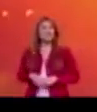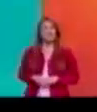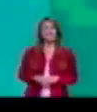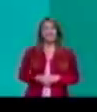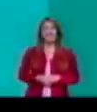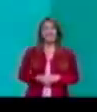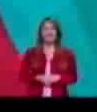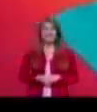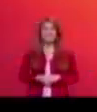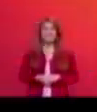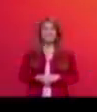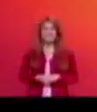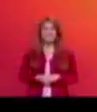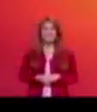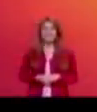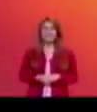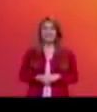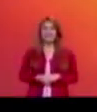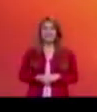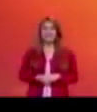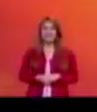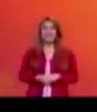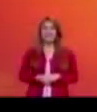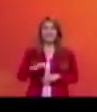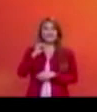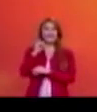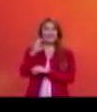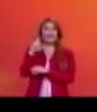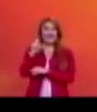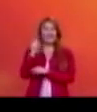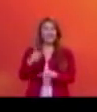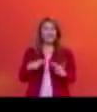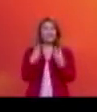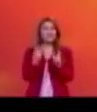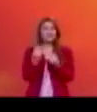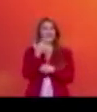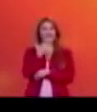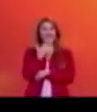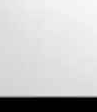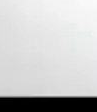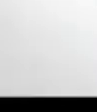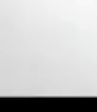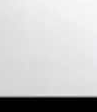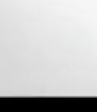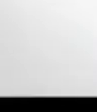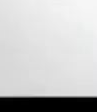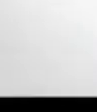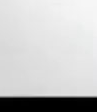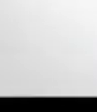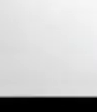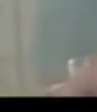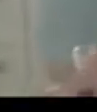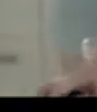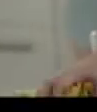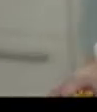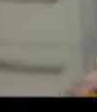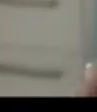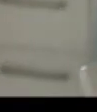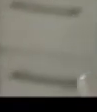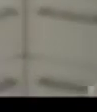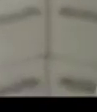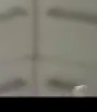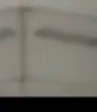que es importantísimo. Vive el color que te haga feliz con Ciclón Detergente líquido. Ciclón, el mundo es full color. Yo les